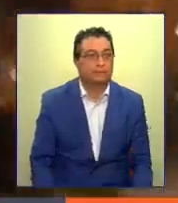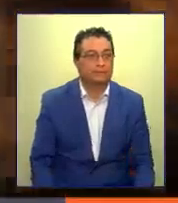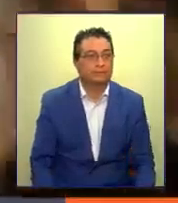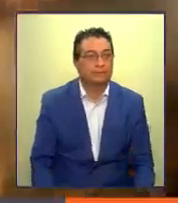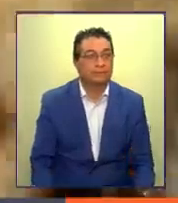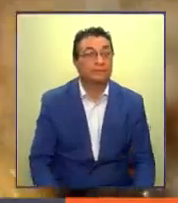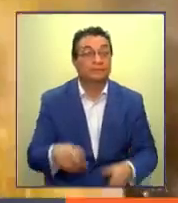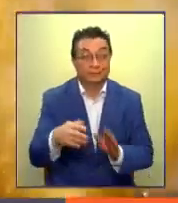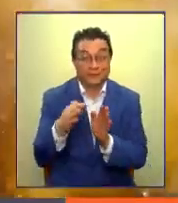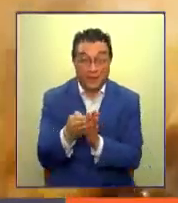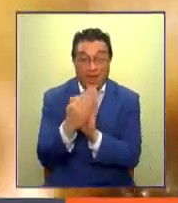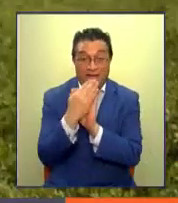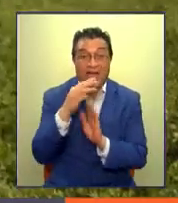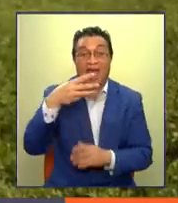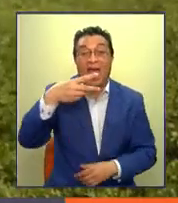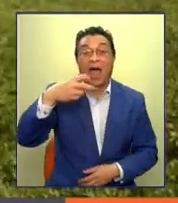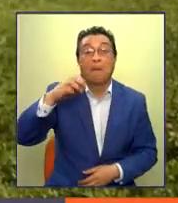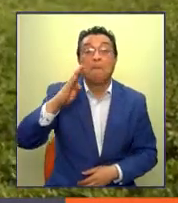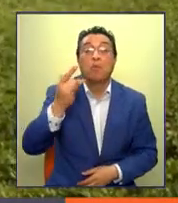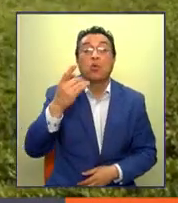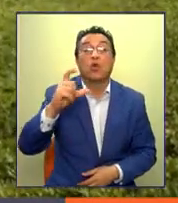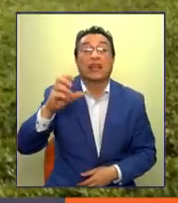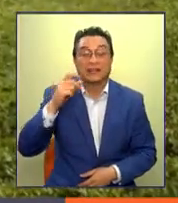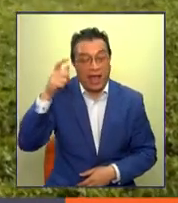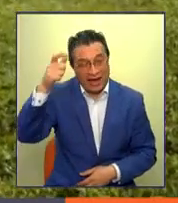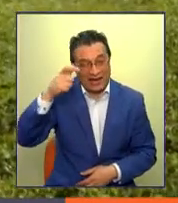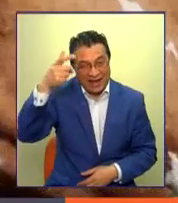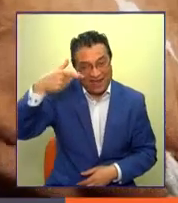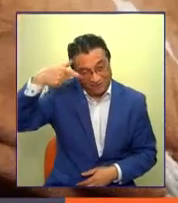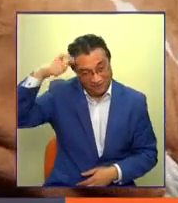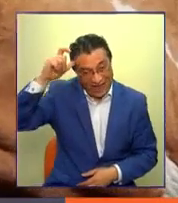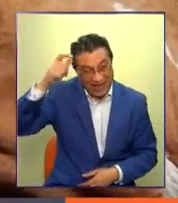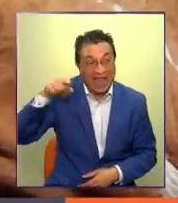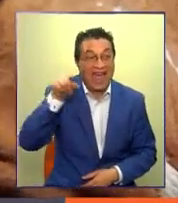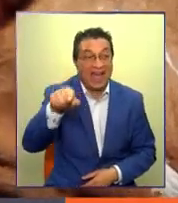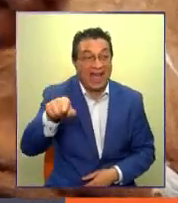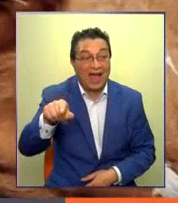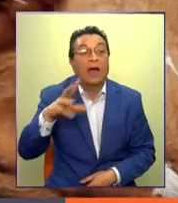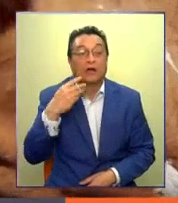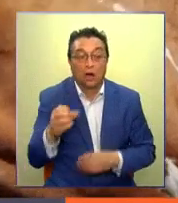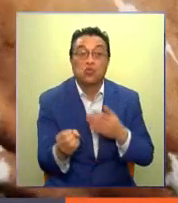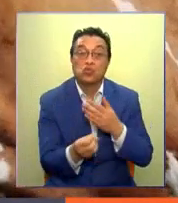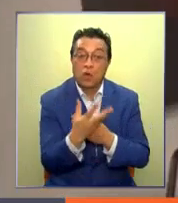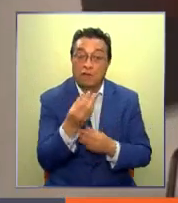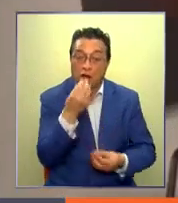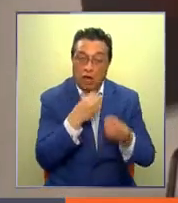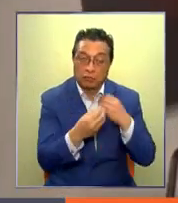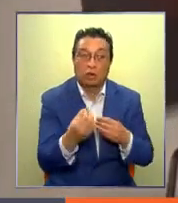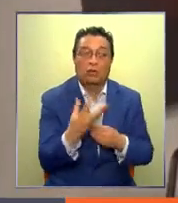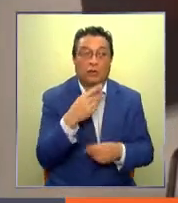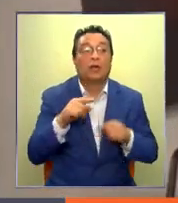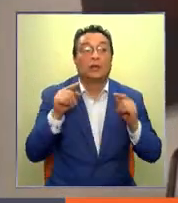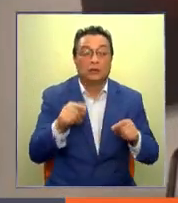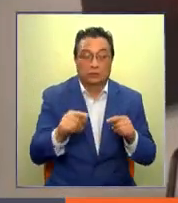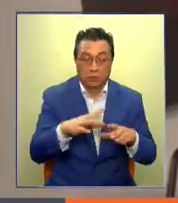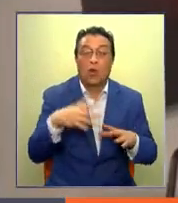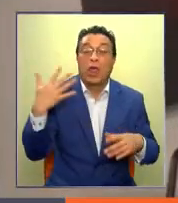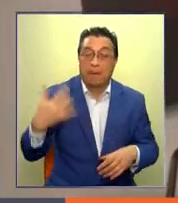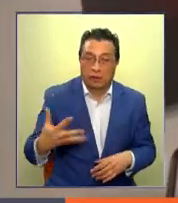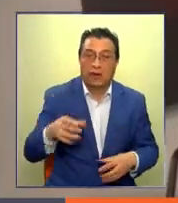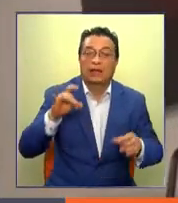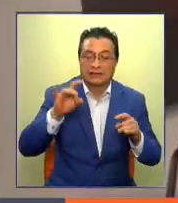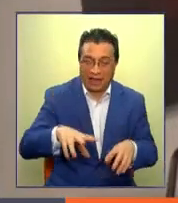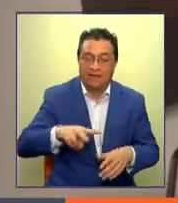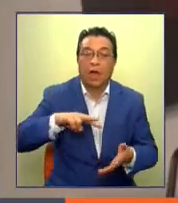Es una hamburguesa elaborada con carne de vacas que tienen una nueva dieta. Y esto es extremadamente relevante porque sabemos del